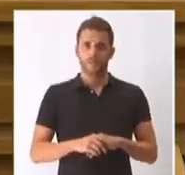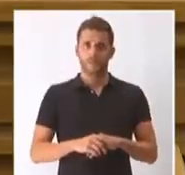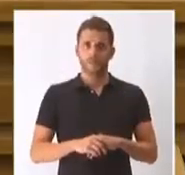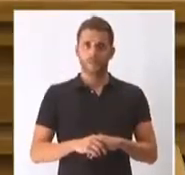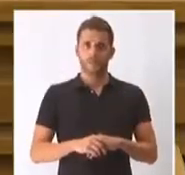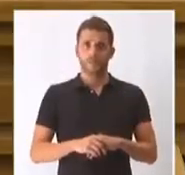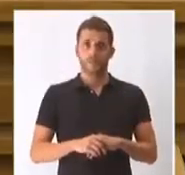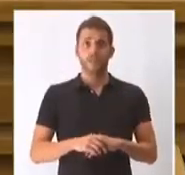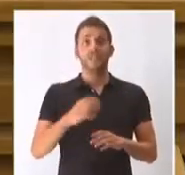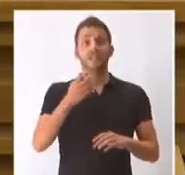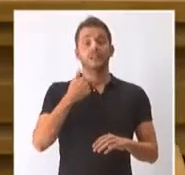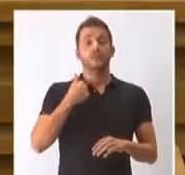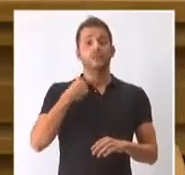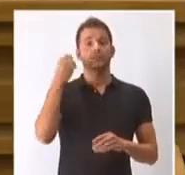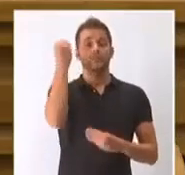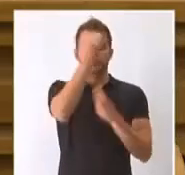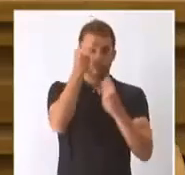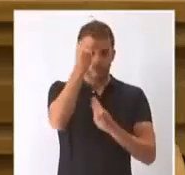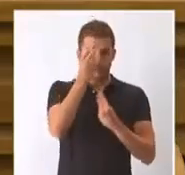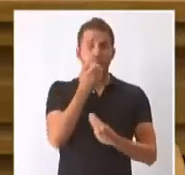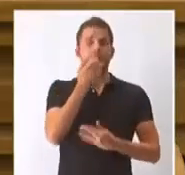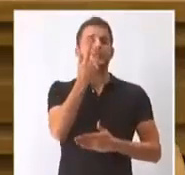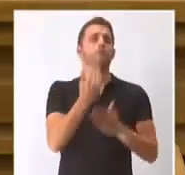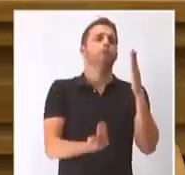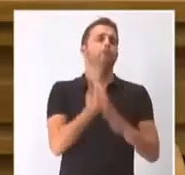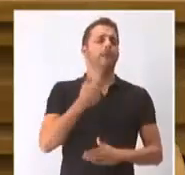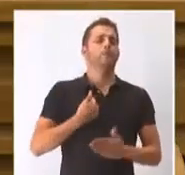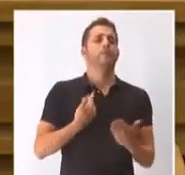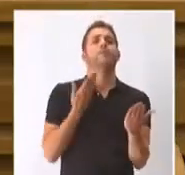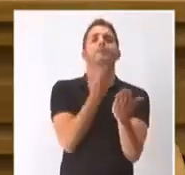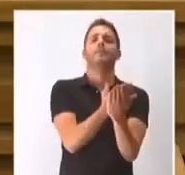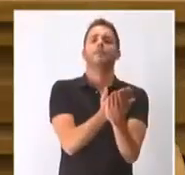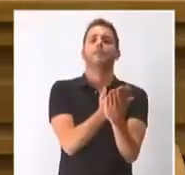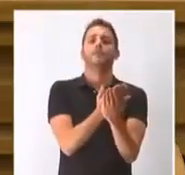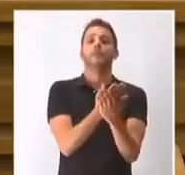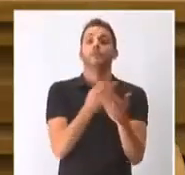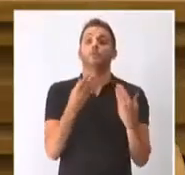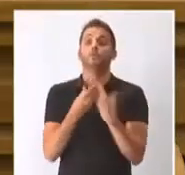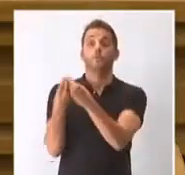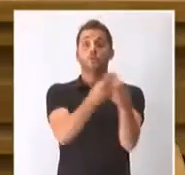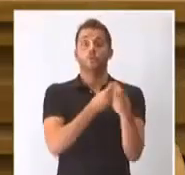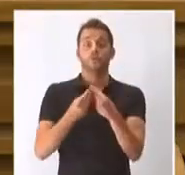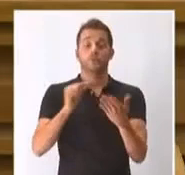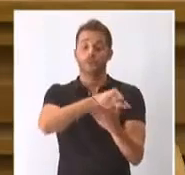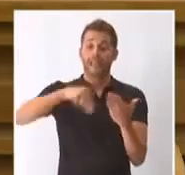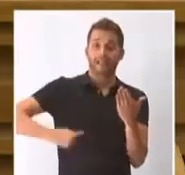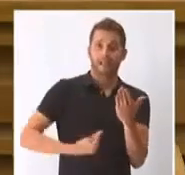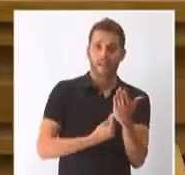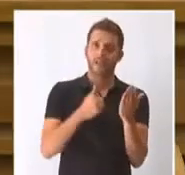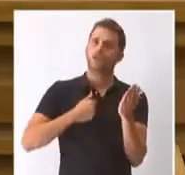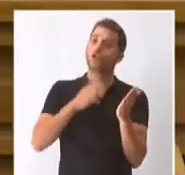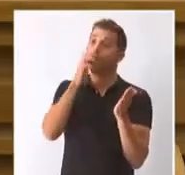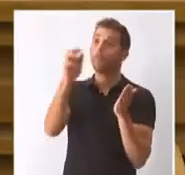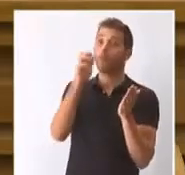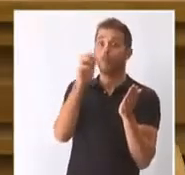que es la pregunta que me hago si yo un día les pido que firmemos entre todos una carta en la que yo protesto y